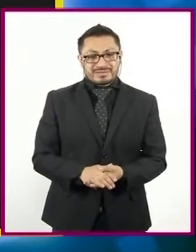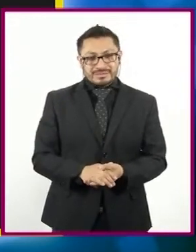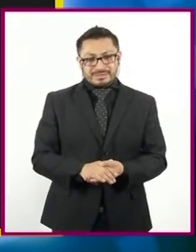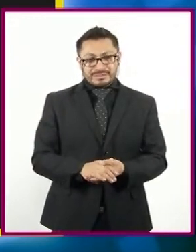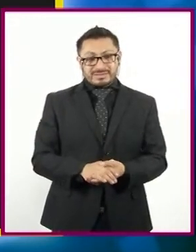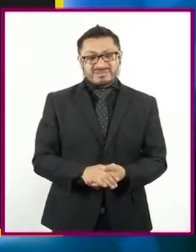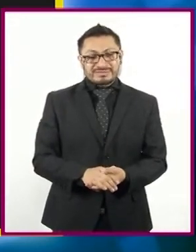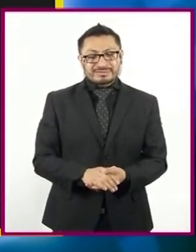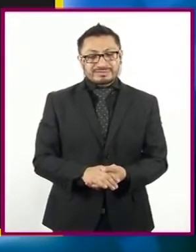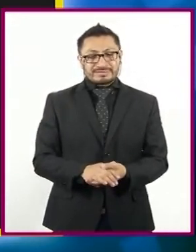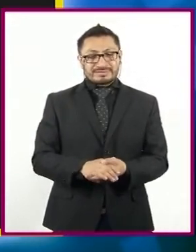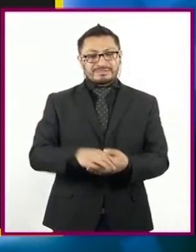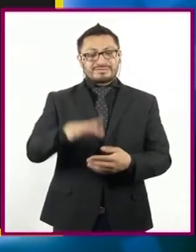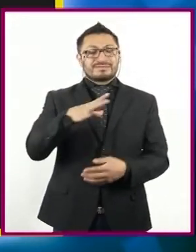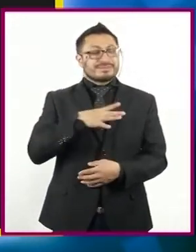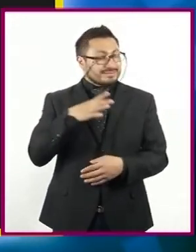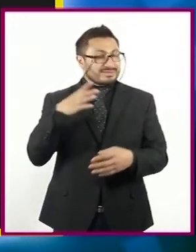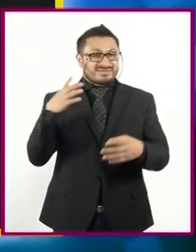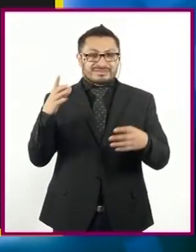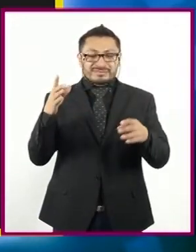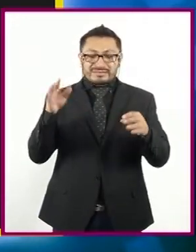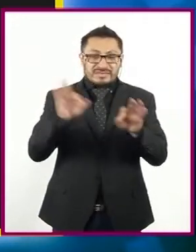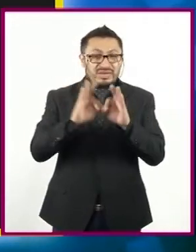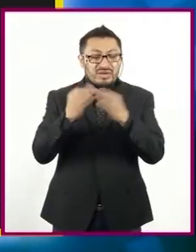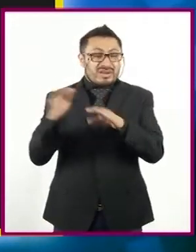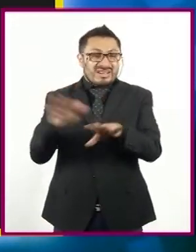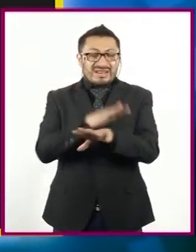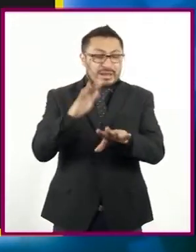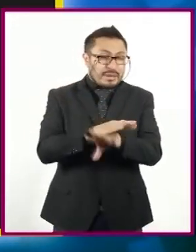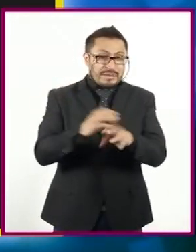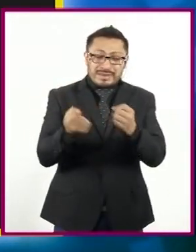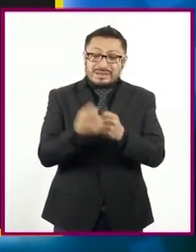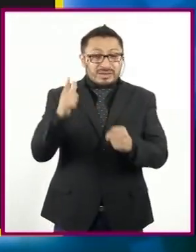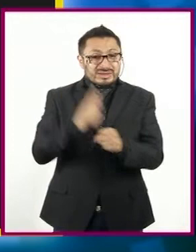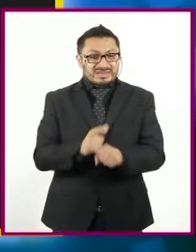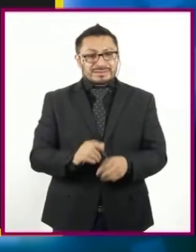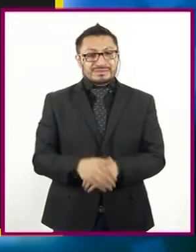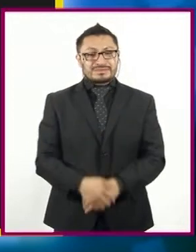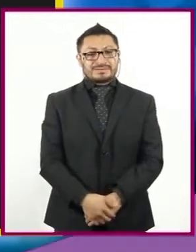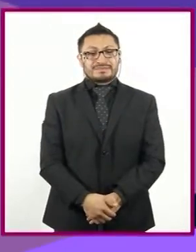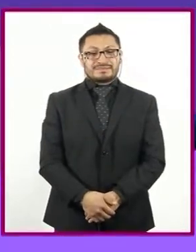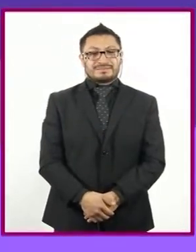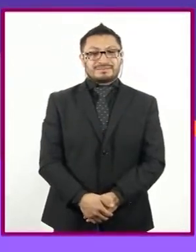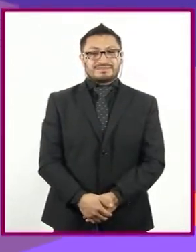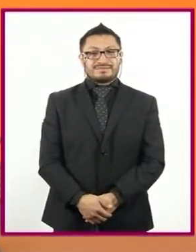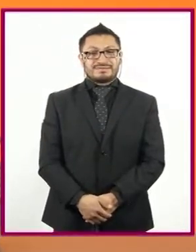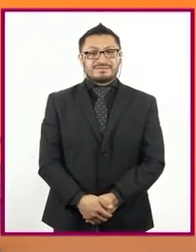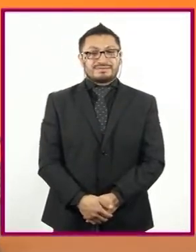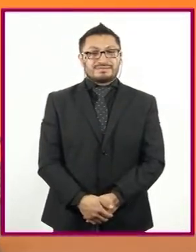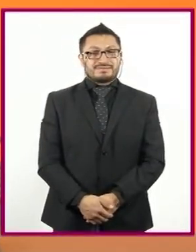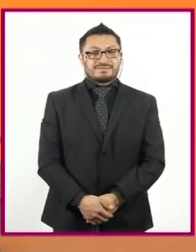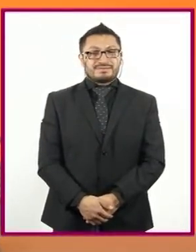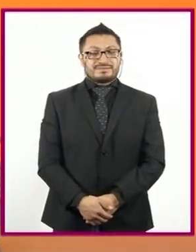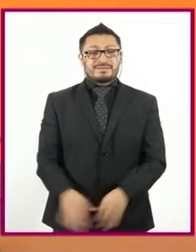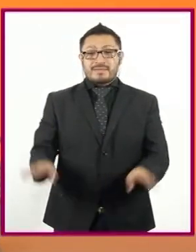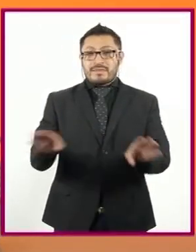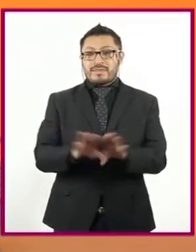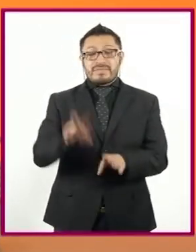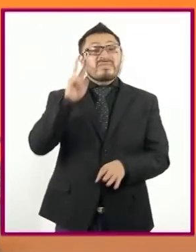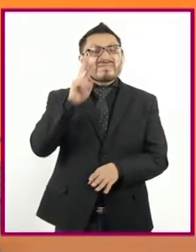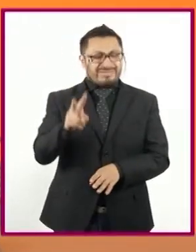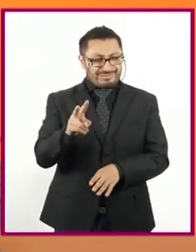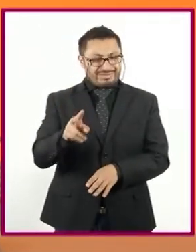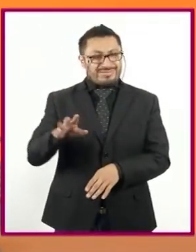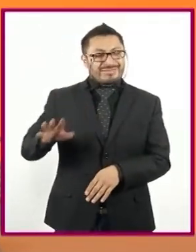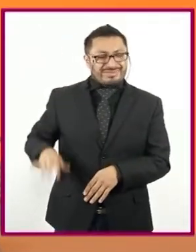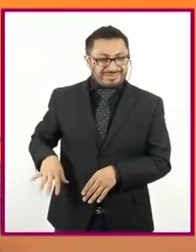han hecho evolucionar como sociedad. Reportando esta información, volvemos con ustedes. ¿Qué les pareció lo que